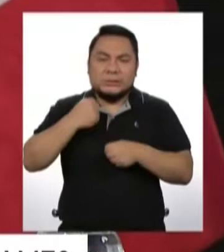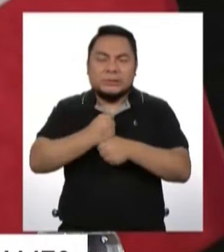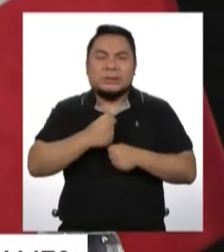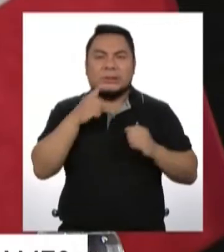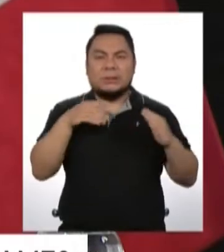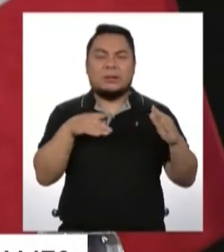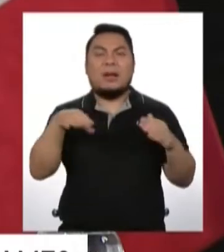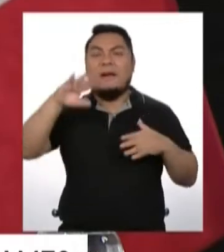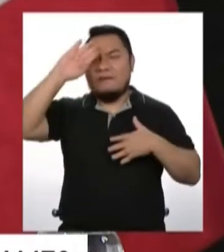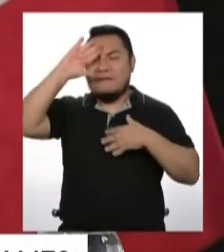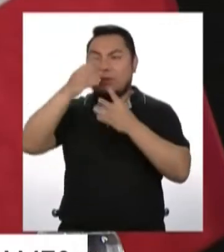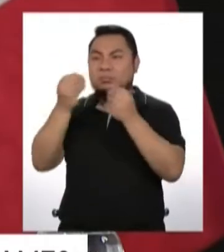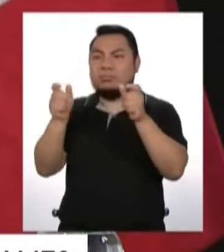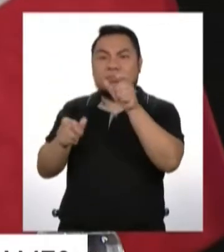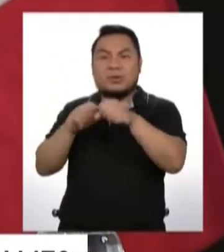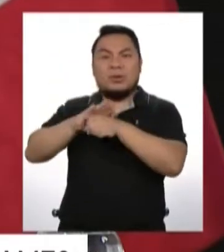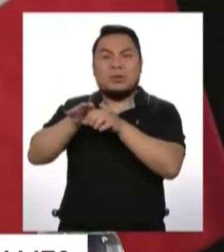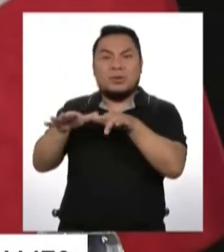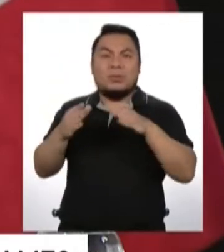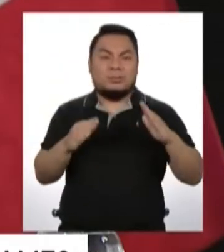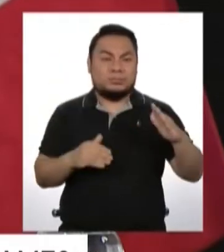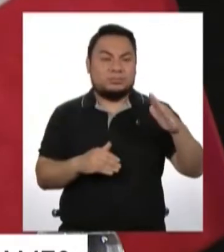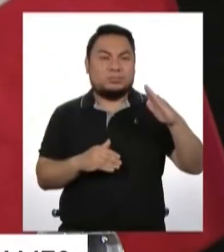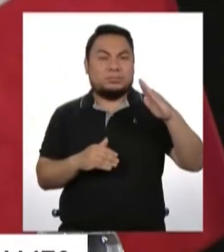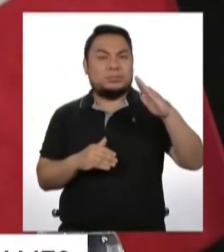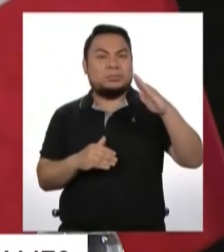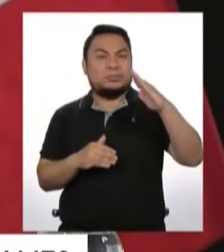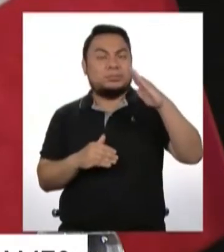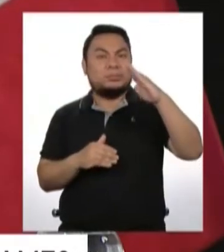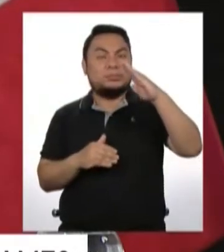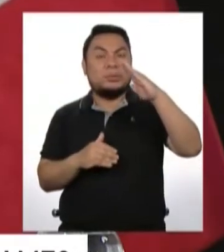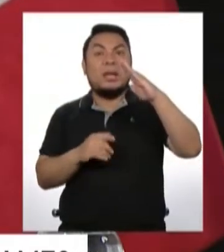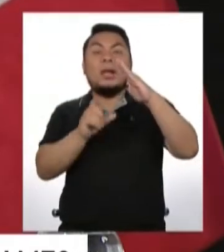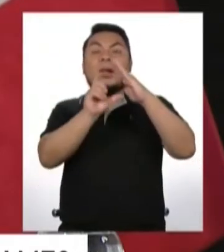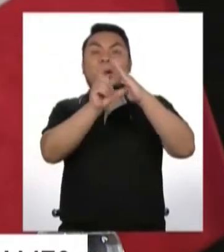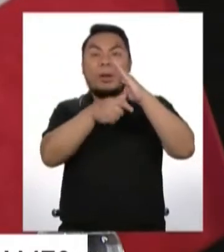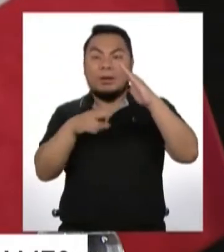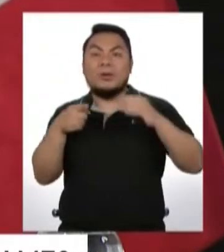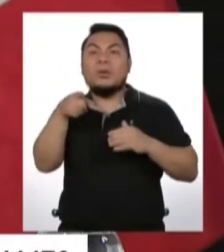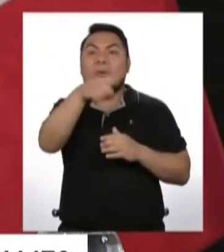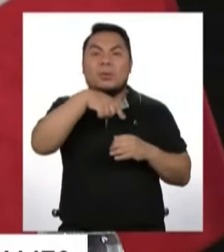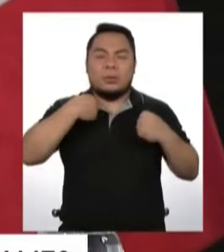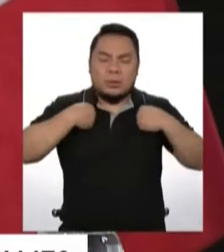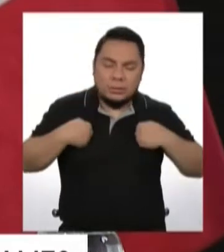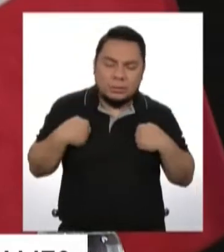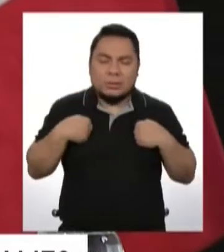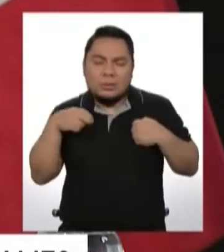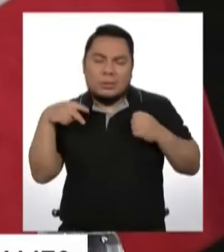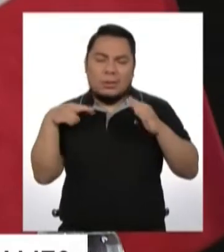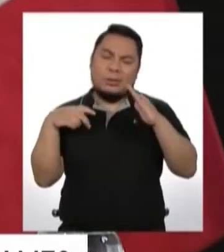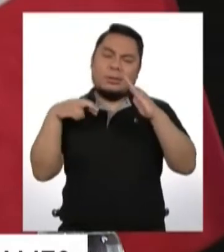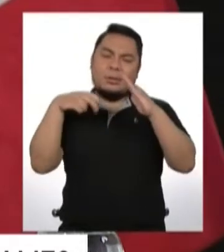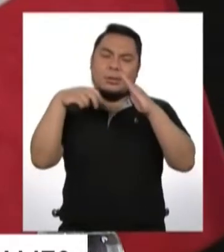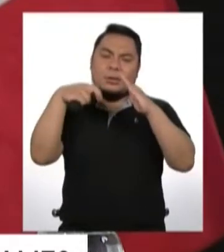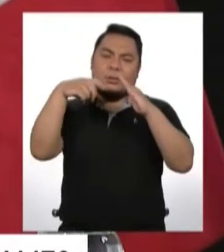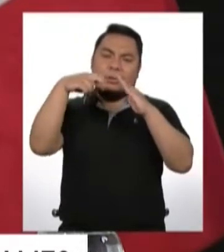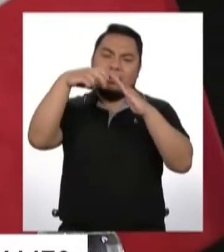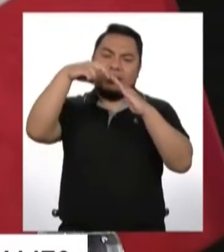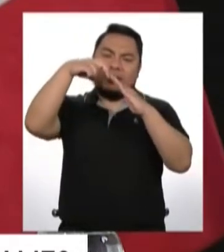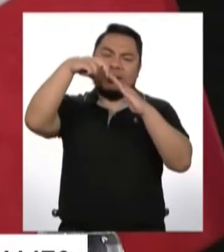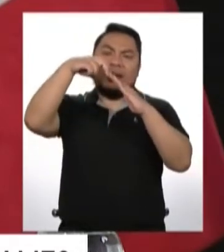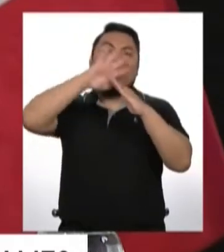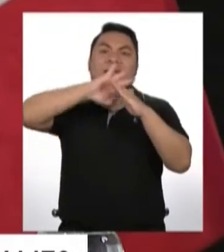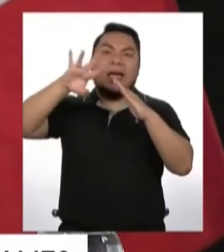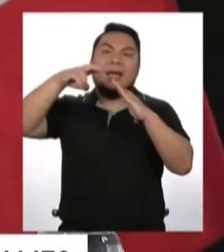para llegar a la cima, a la cúspide de esa montaña. Y de ahí va a comenzar a bajar. Seguirán todavía los problemas cuando comenzamos a